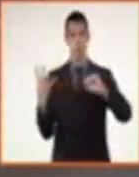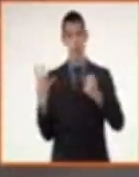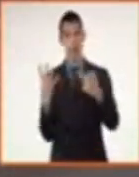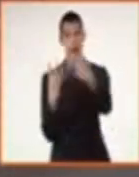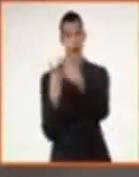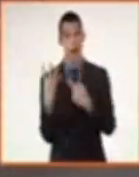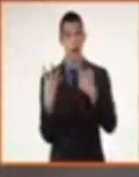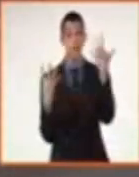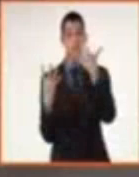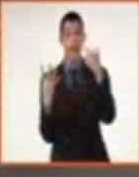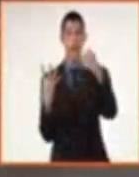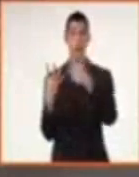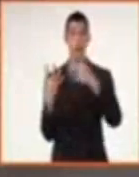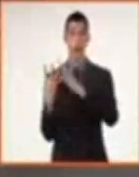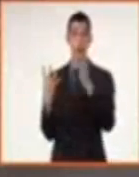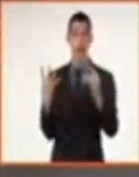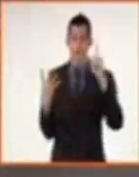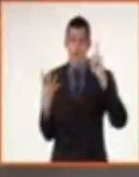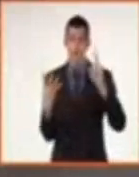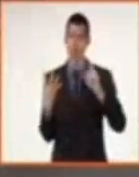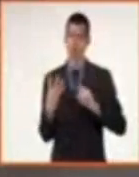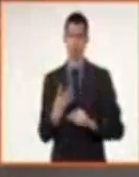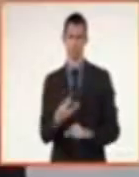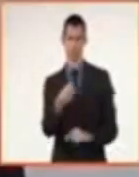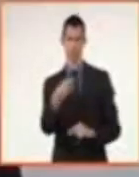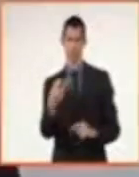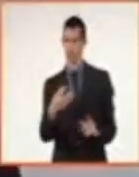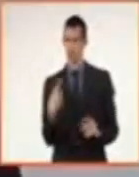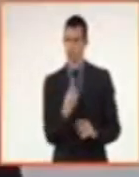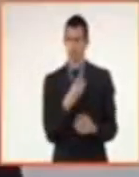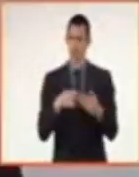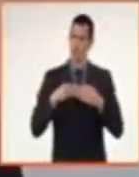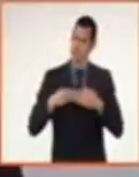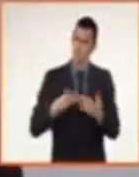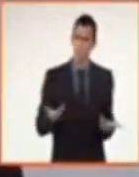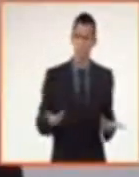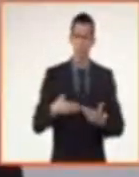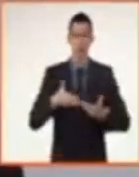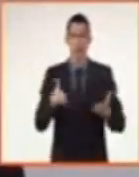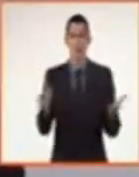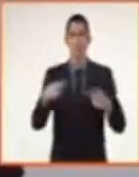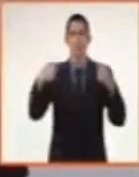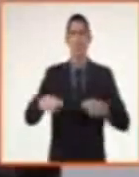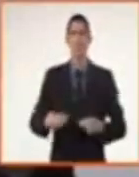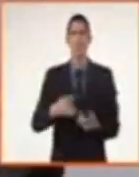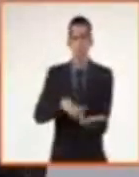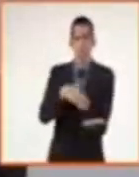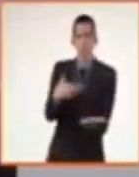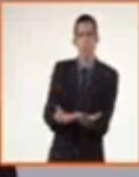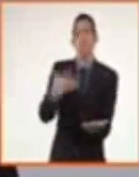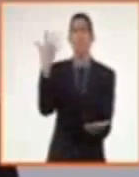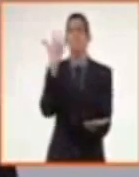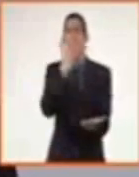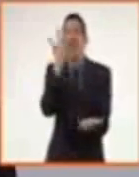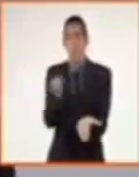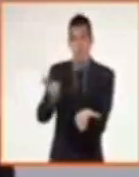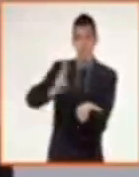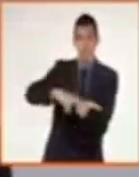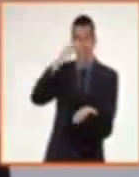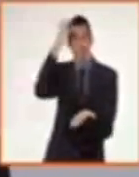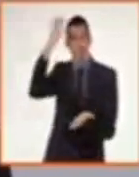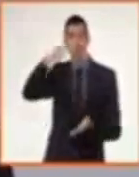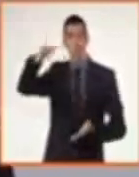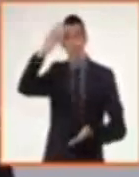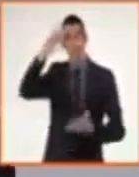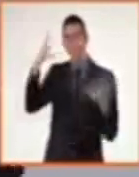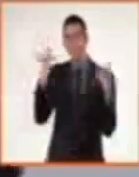pasa es que a veces, algunas más conocidas, otras menos conocidas, la duda de los colegios en la que después se dividieron y en